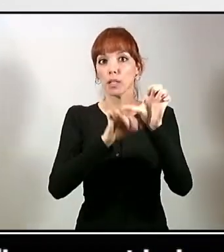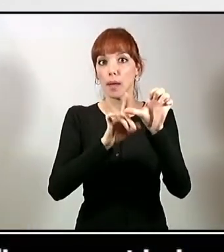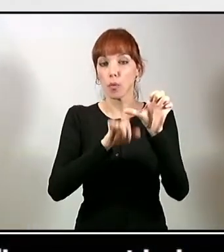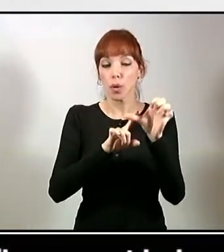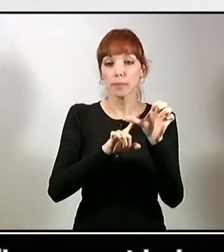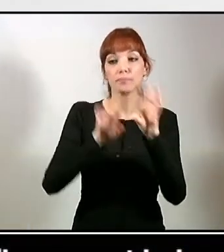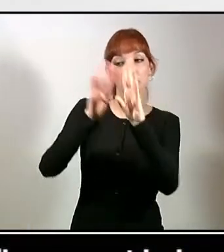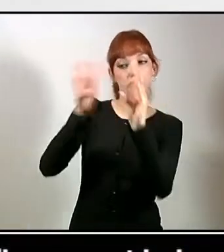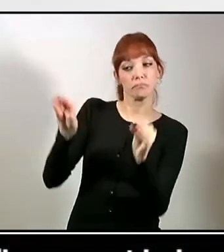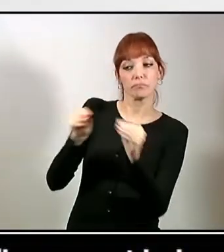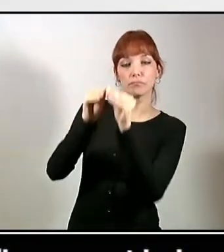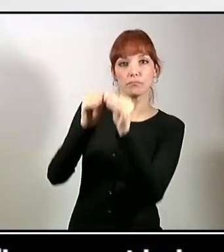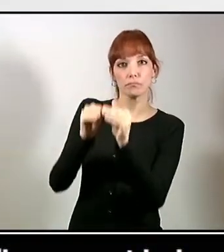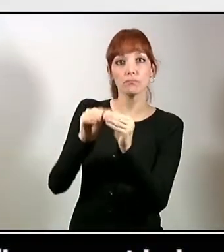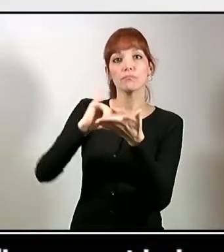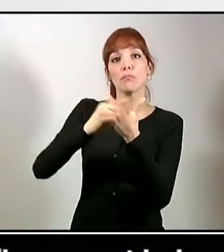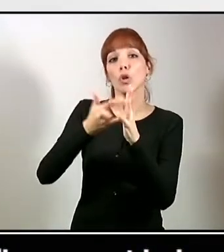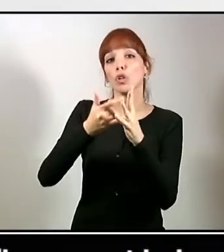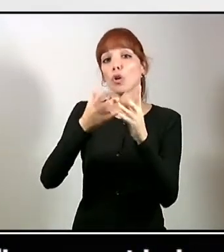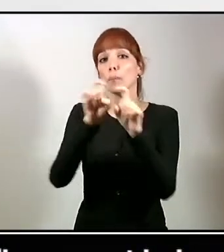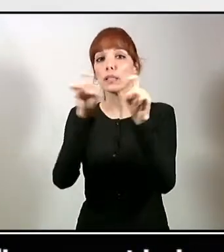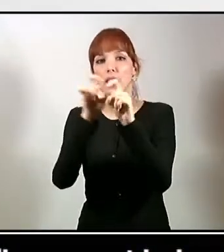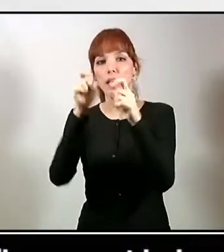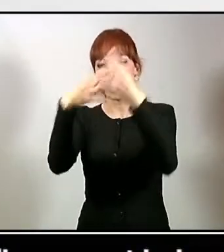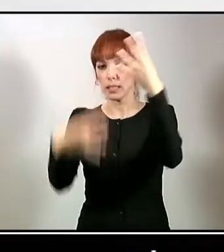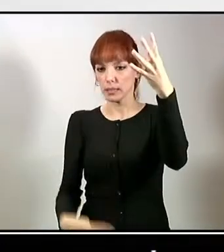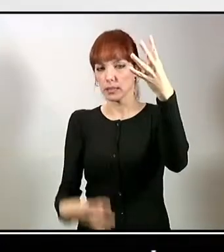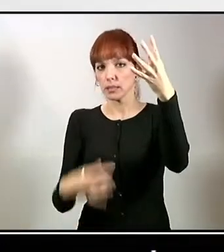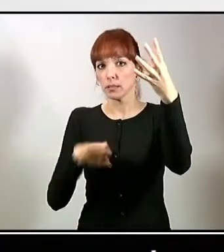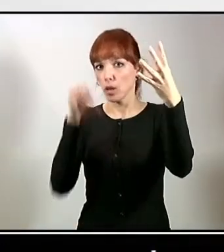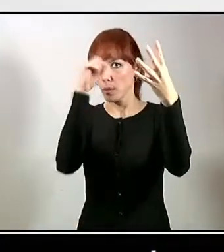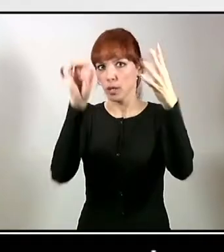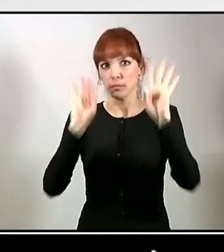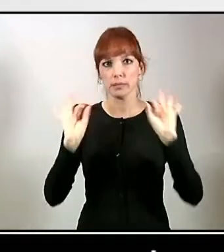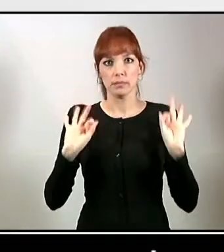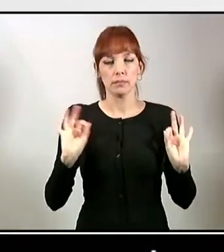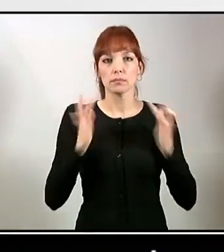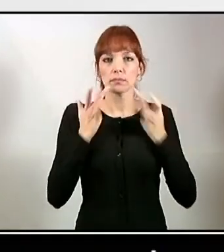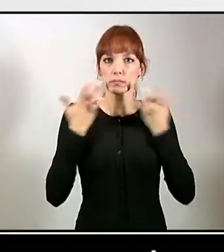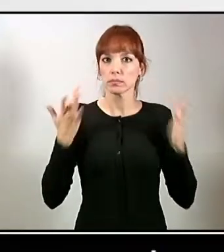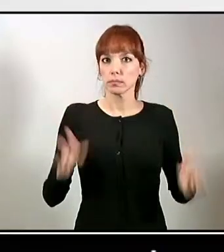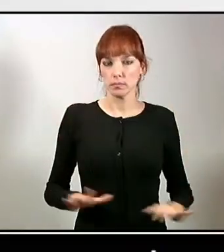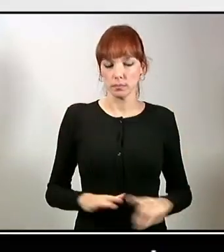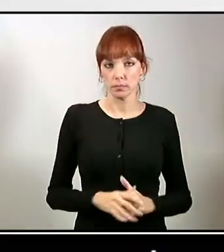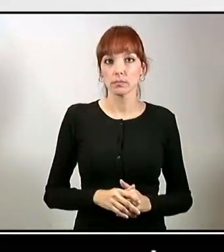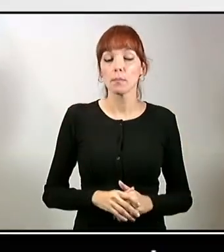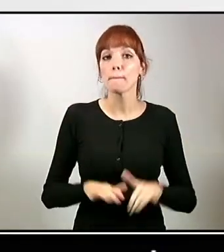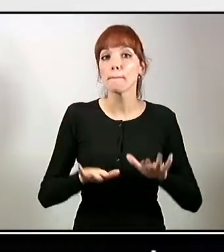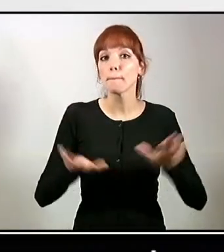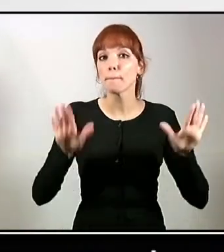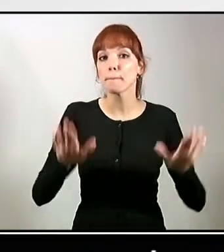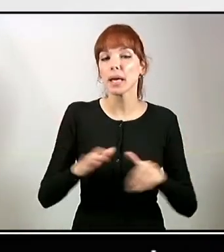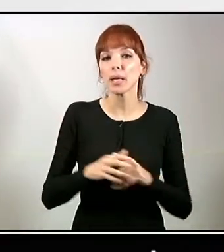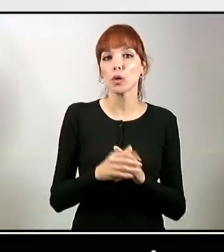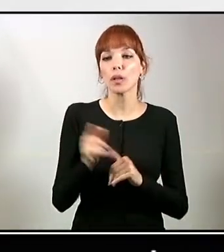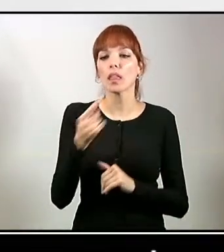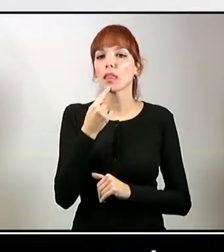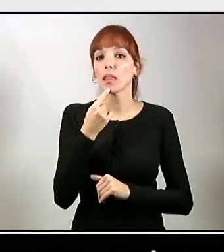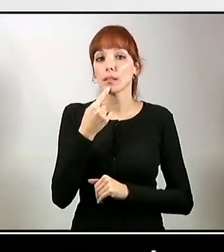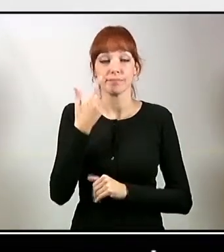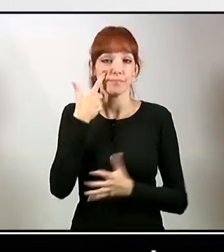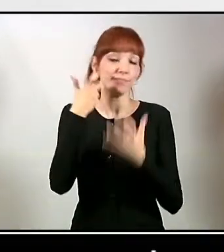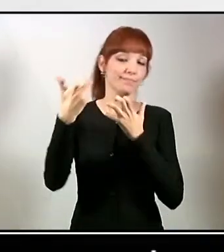los proyectos empresariales no se posiciona, son proyectos empresariales, pero lo que nos viene a corroborar